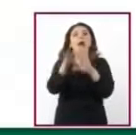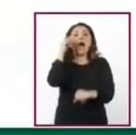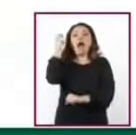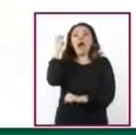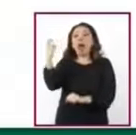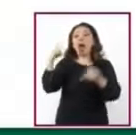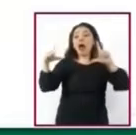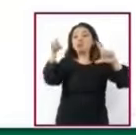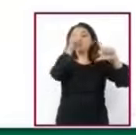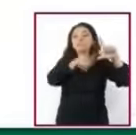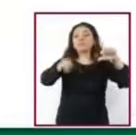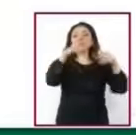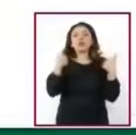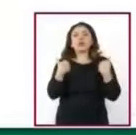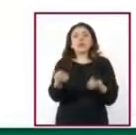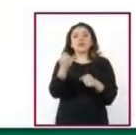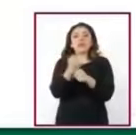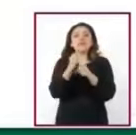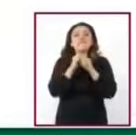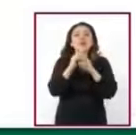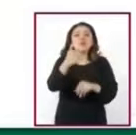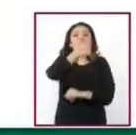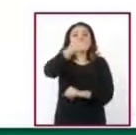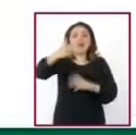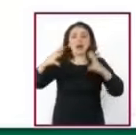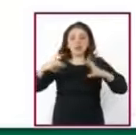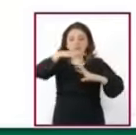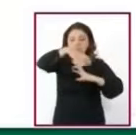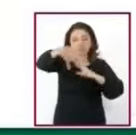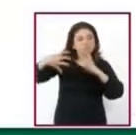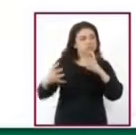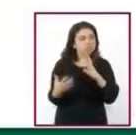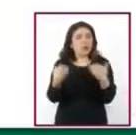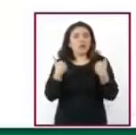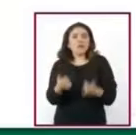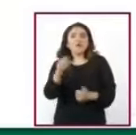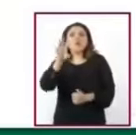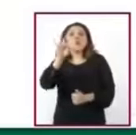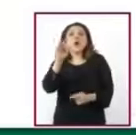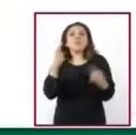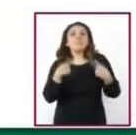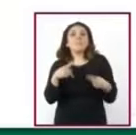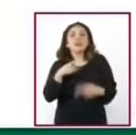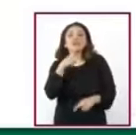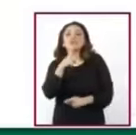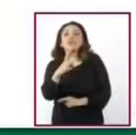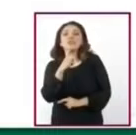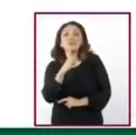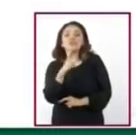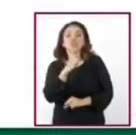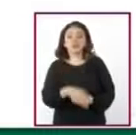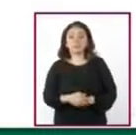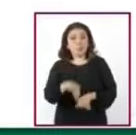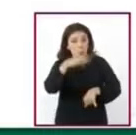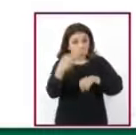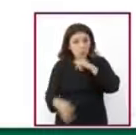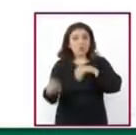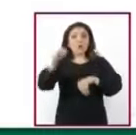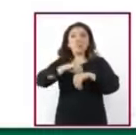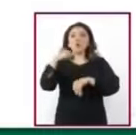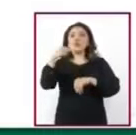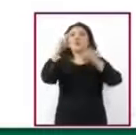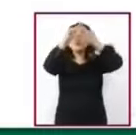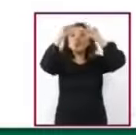encontrado el diagrama circular con la información del continente de origen de 40 personas. Finalmente se escribe